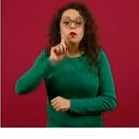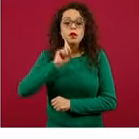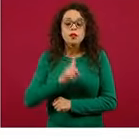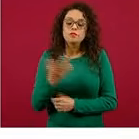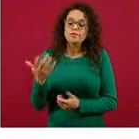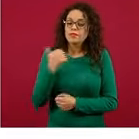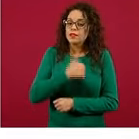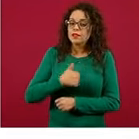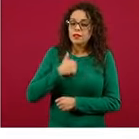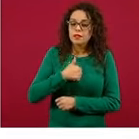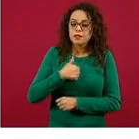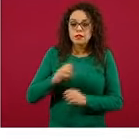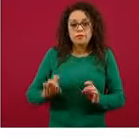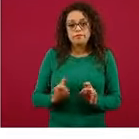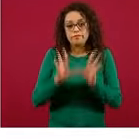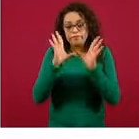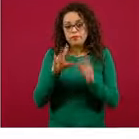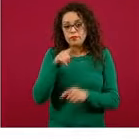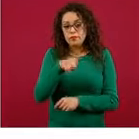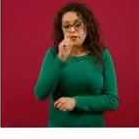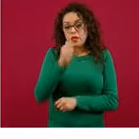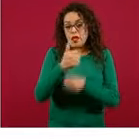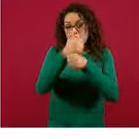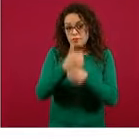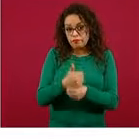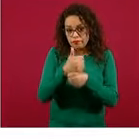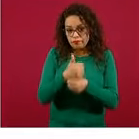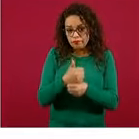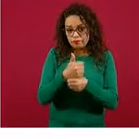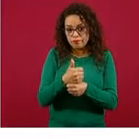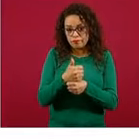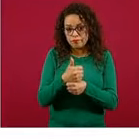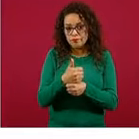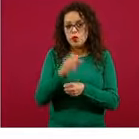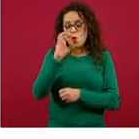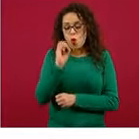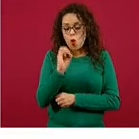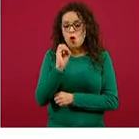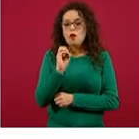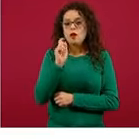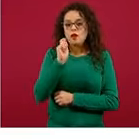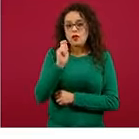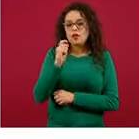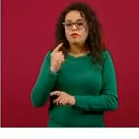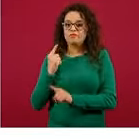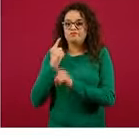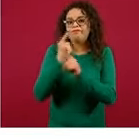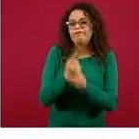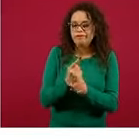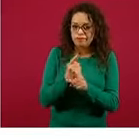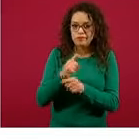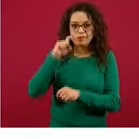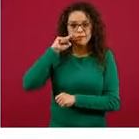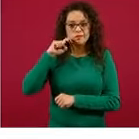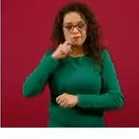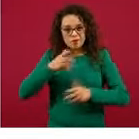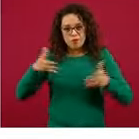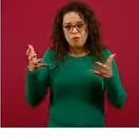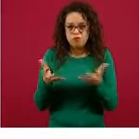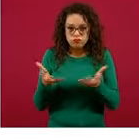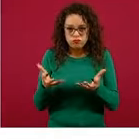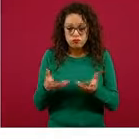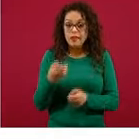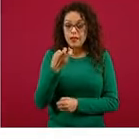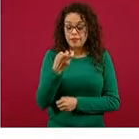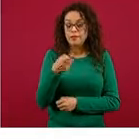momento pudieran ser objeto de una violación. La atención médica ante este hecho es, uno,